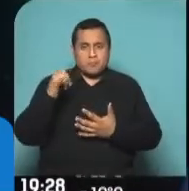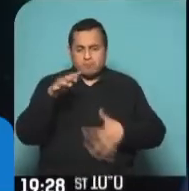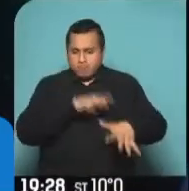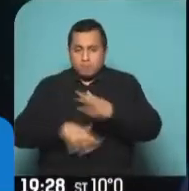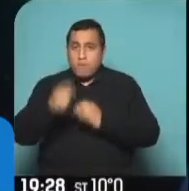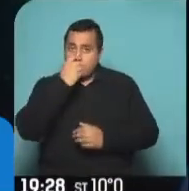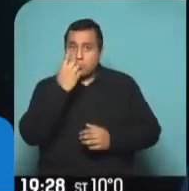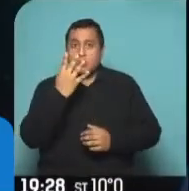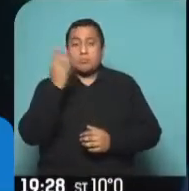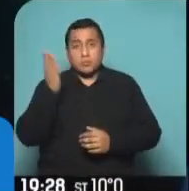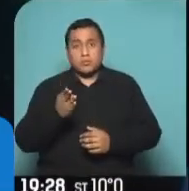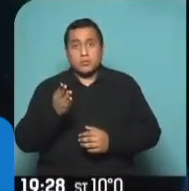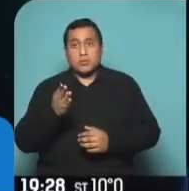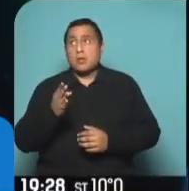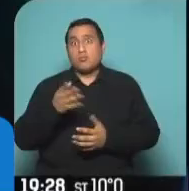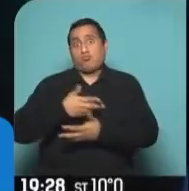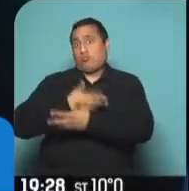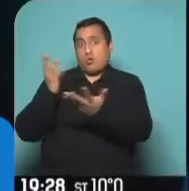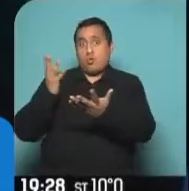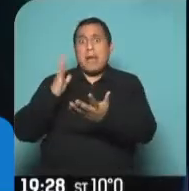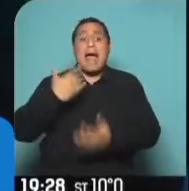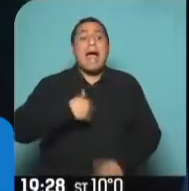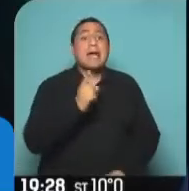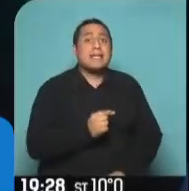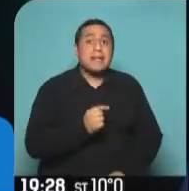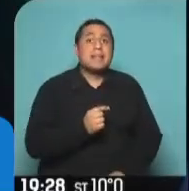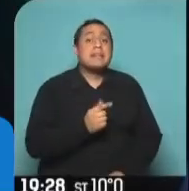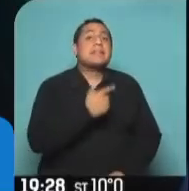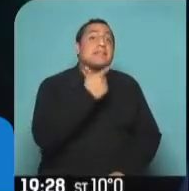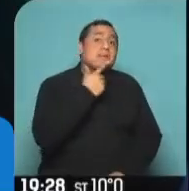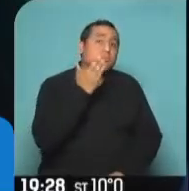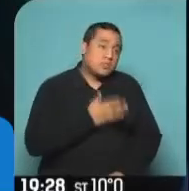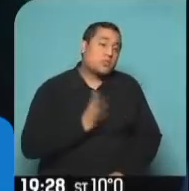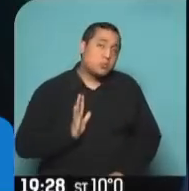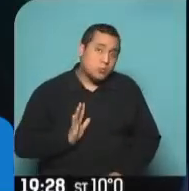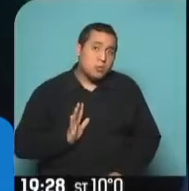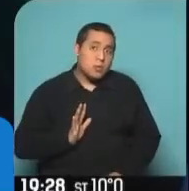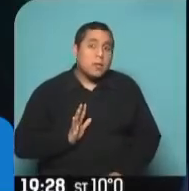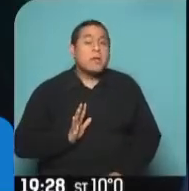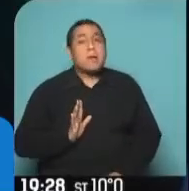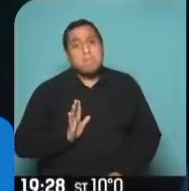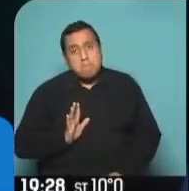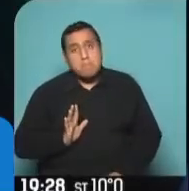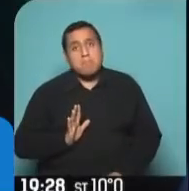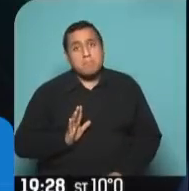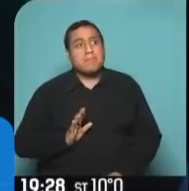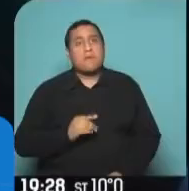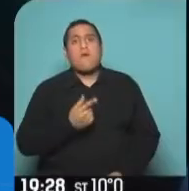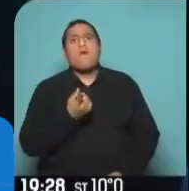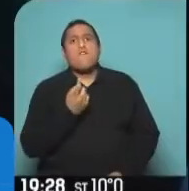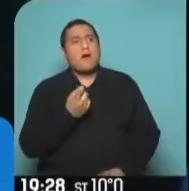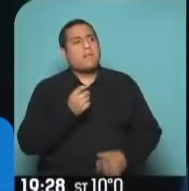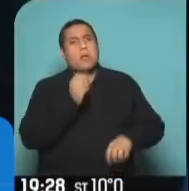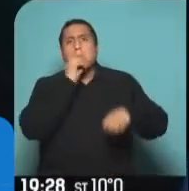En la Argentina está entre 16 y 17%. Si bien la Argentina tiene una capacidad instalada ociosa muy alta, requiere una modernización de su